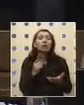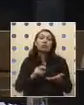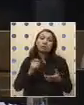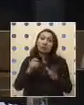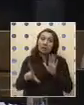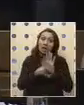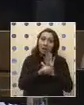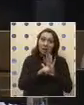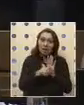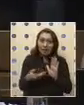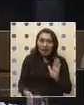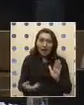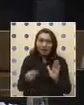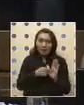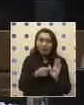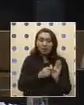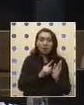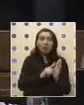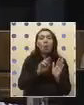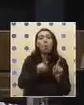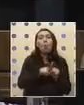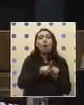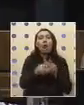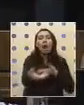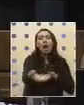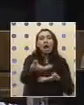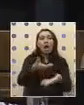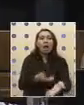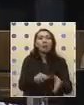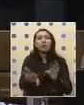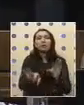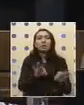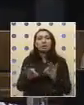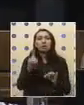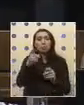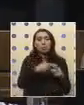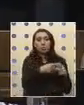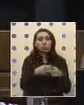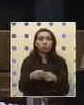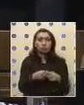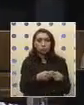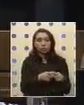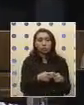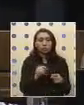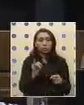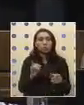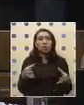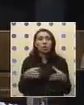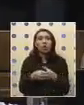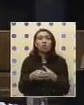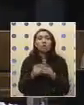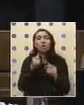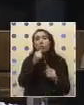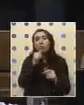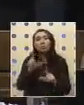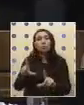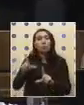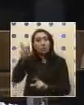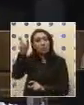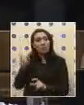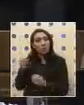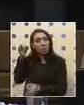Porque la ley acá lo que está haciendo es reemplazar la decisión de los órganos de una sociedad y de una organización de una persona jurídica.